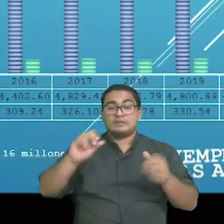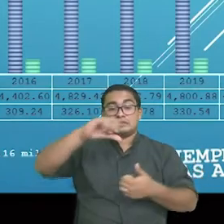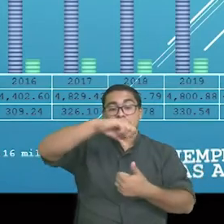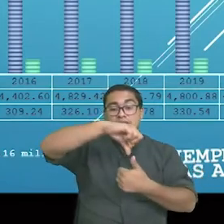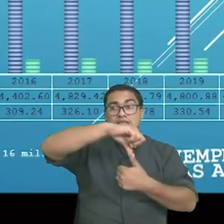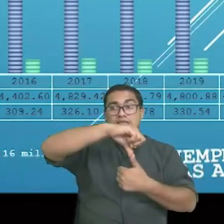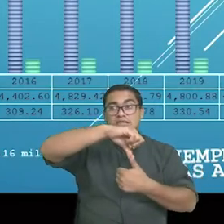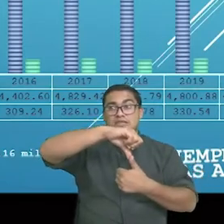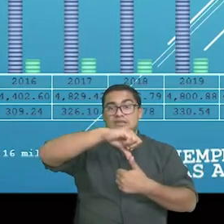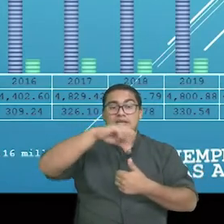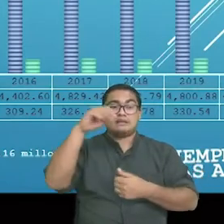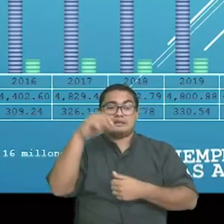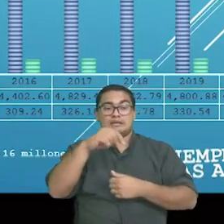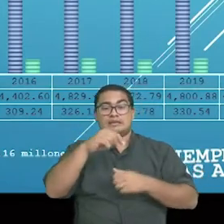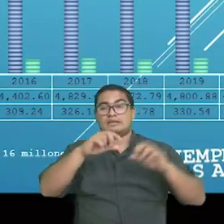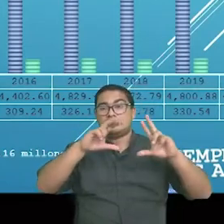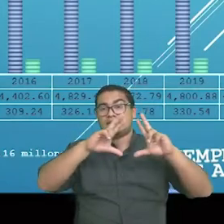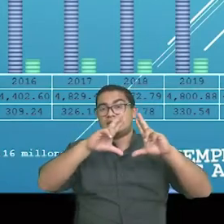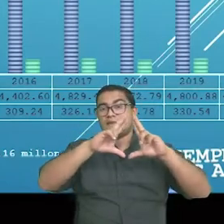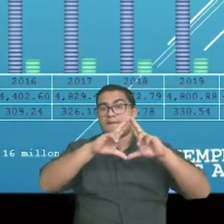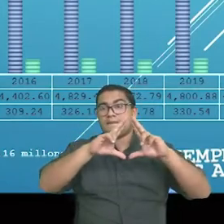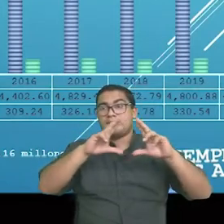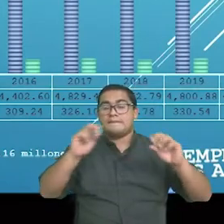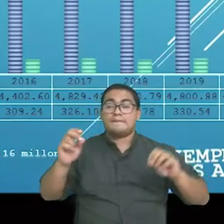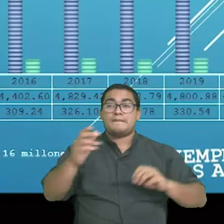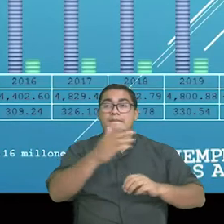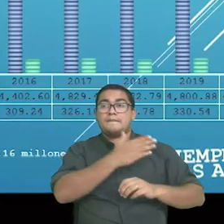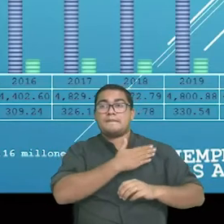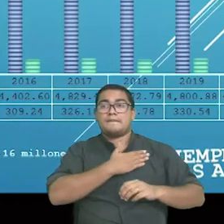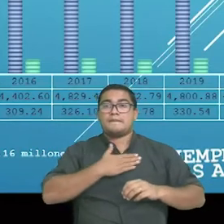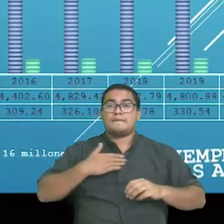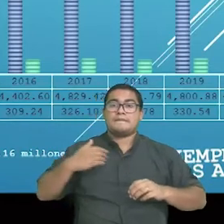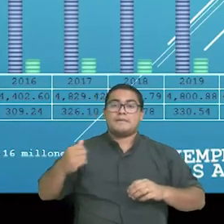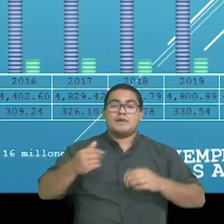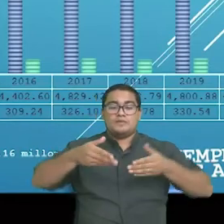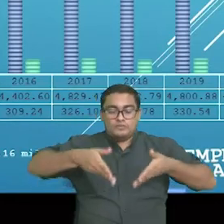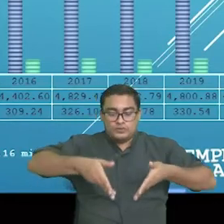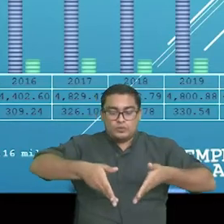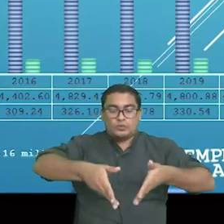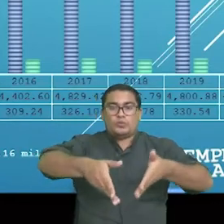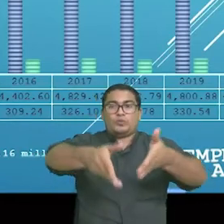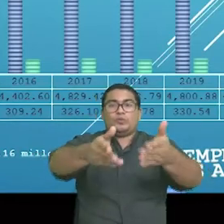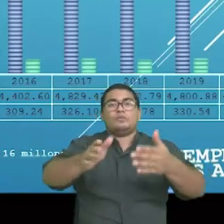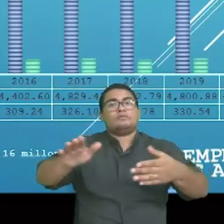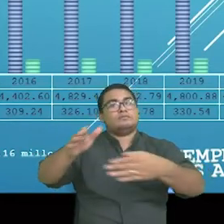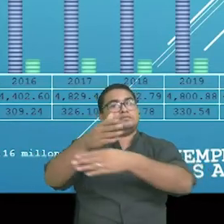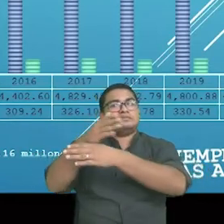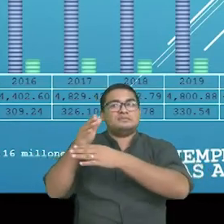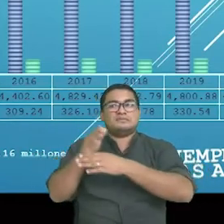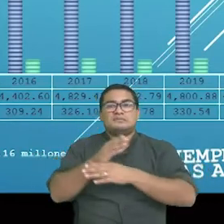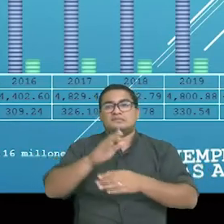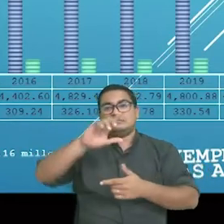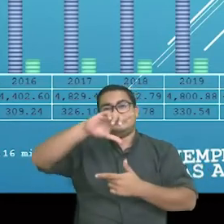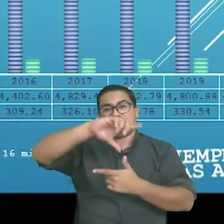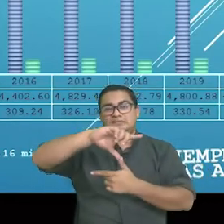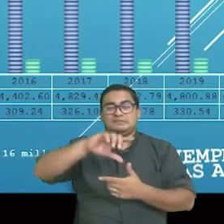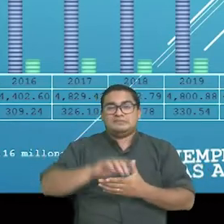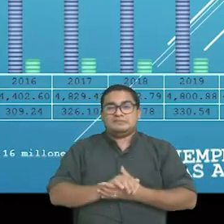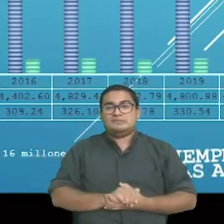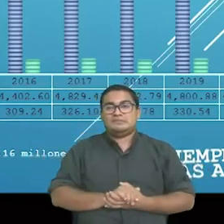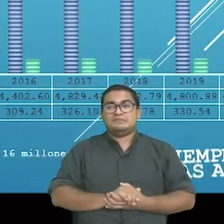centroamericana y uno de los de mejor nivel de carretera y camino a nivel de Latinoamérica. ¿Por